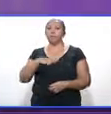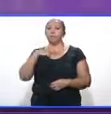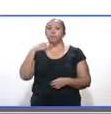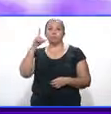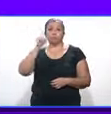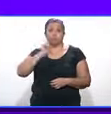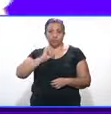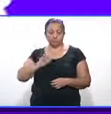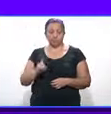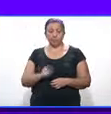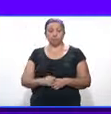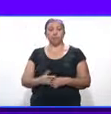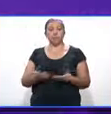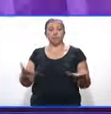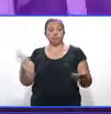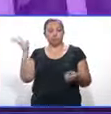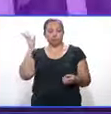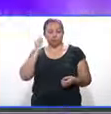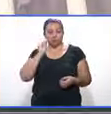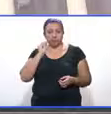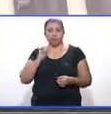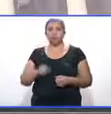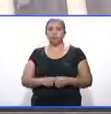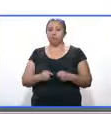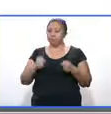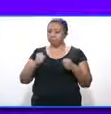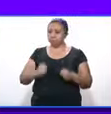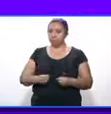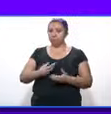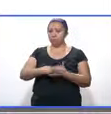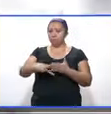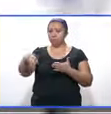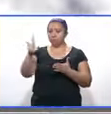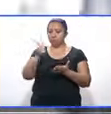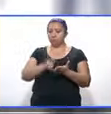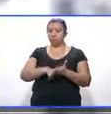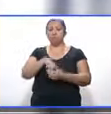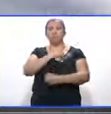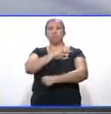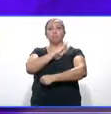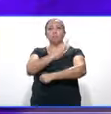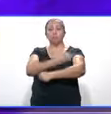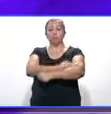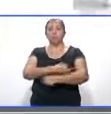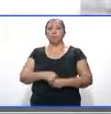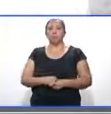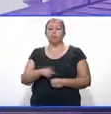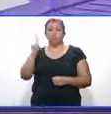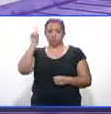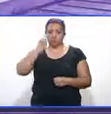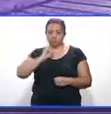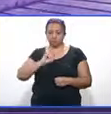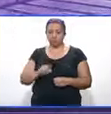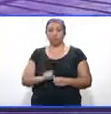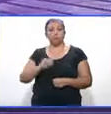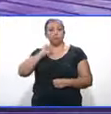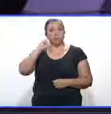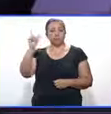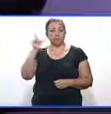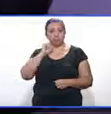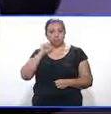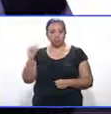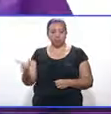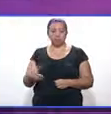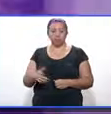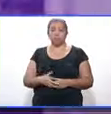voz de las mujeres se está haciendo escuchar. Firmes, valientes, fuertes. Mujeres